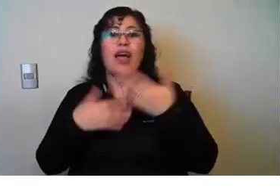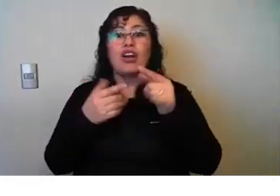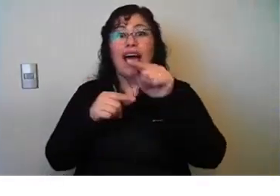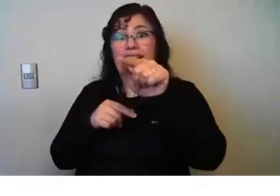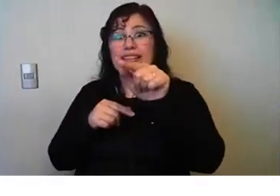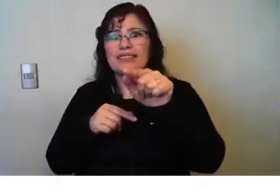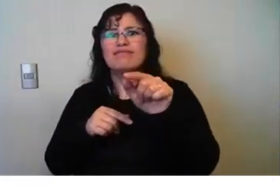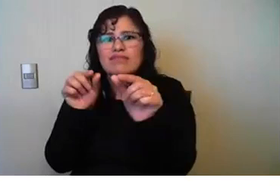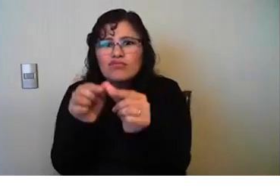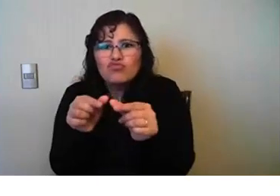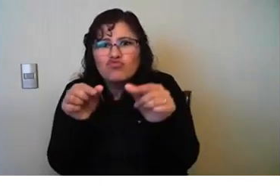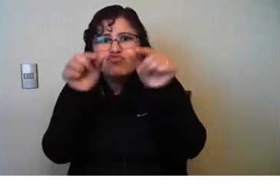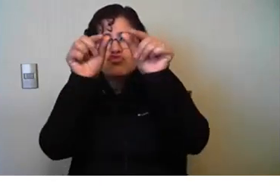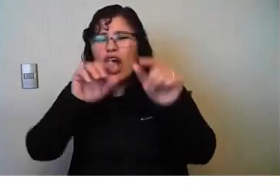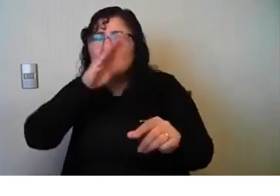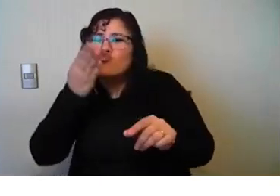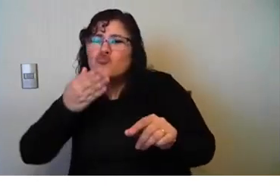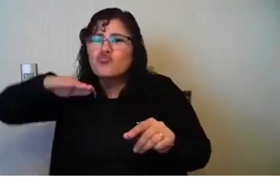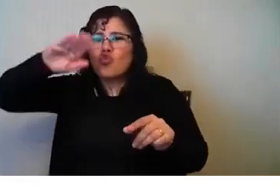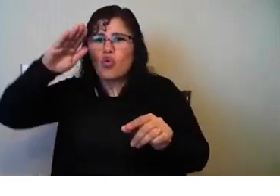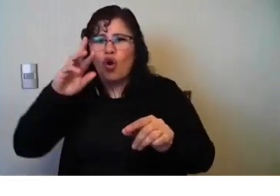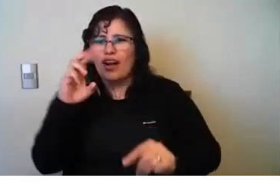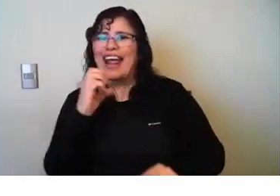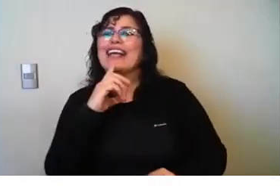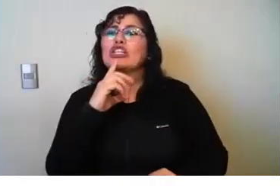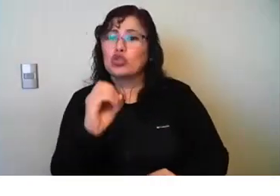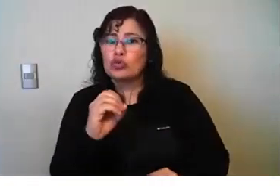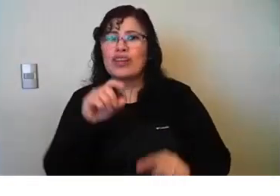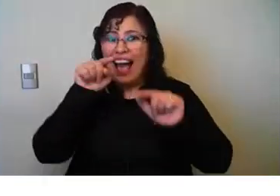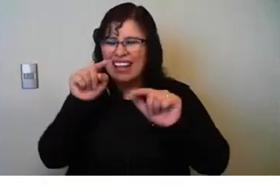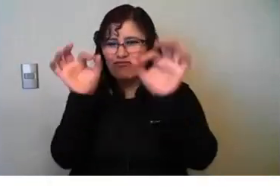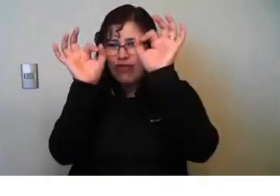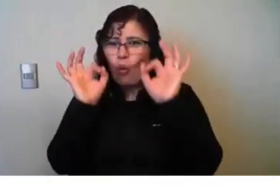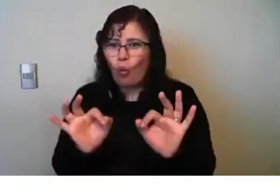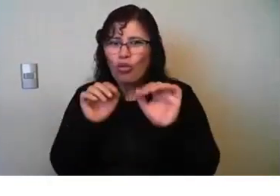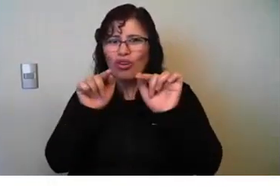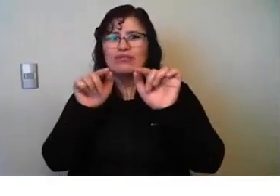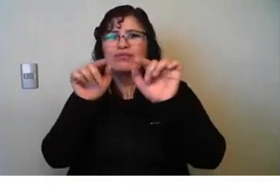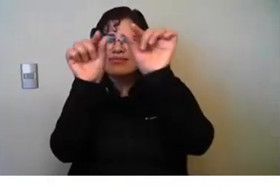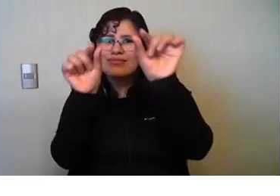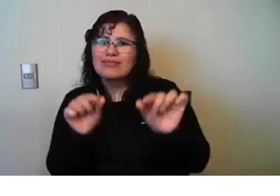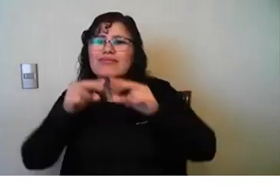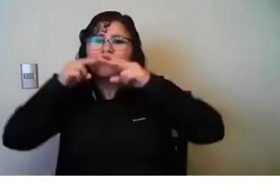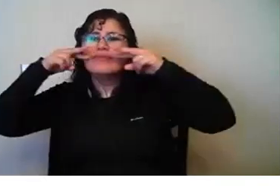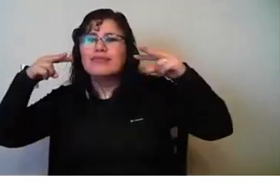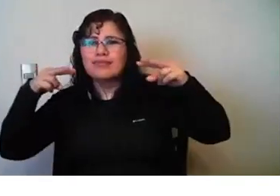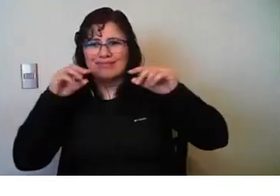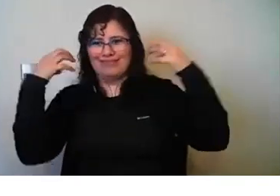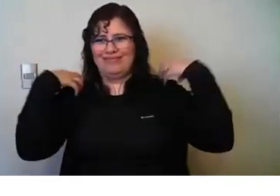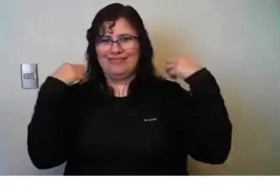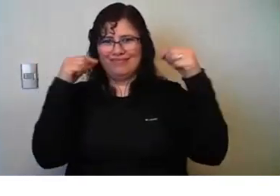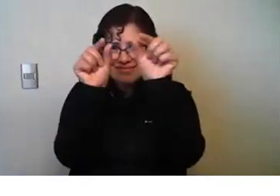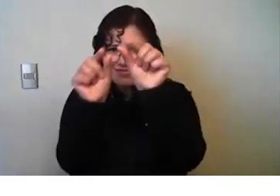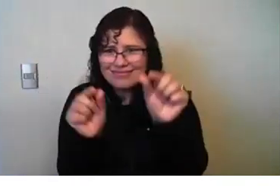par craneano. Recuerden que debajo de esto está la cavidad, en